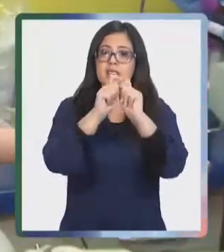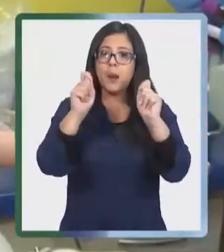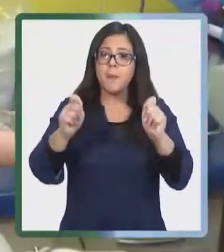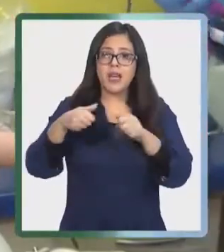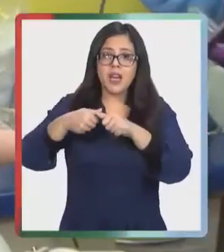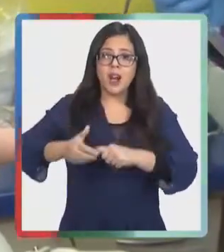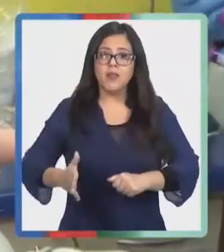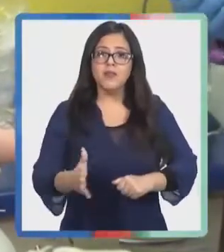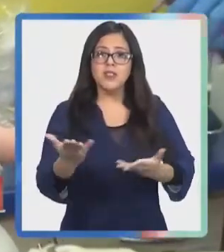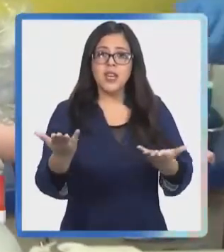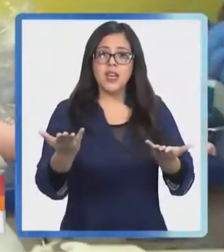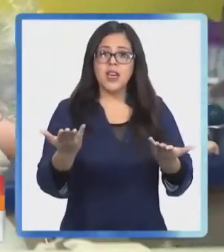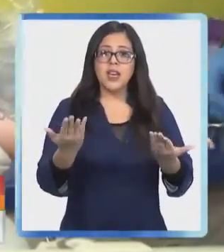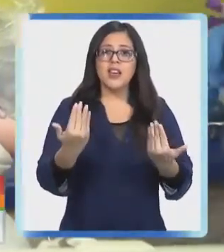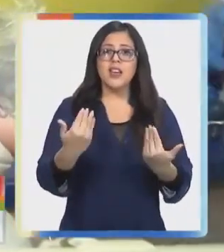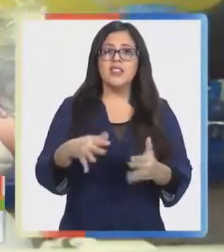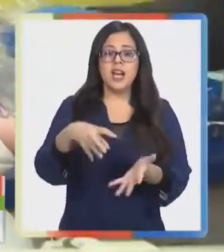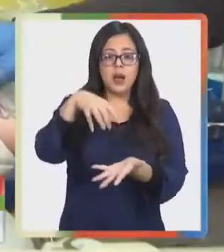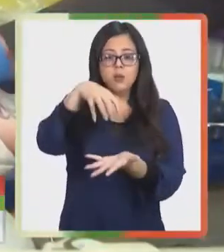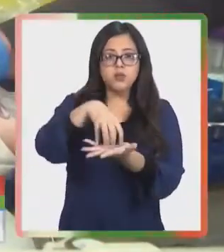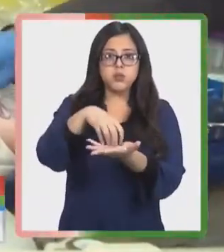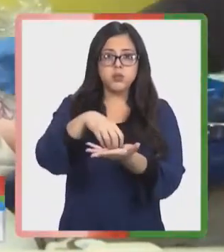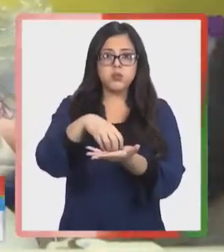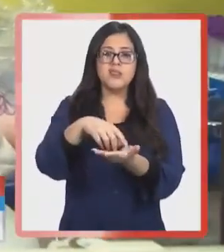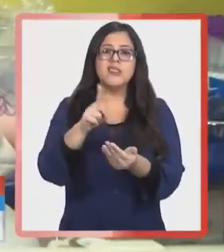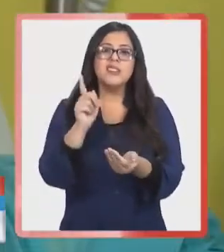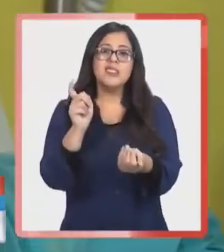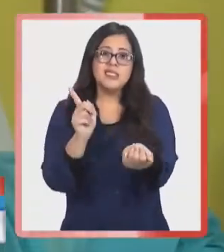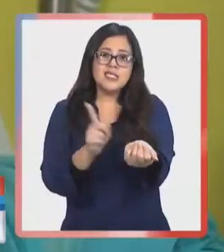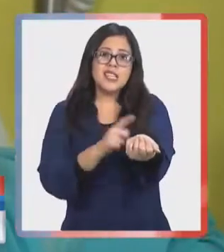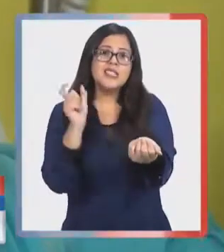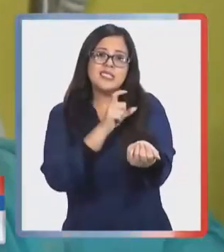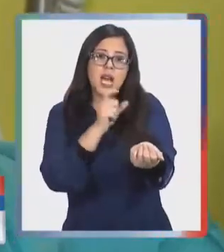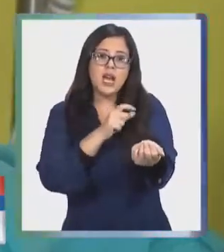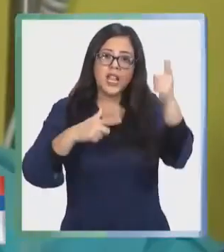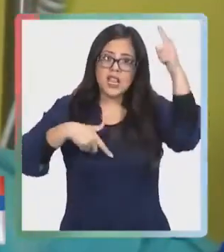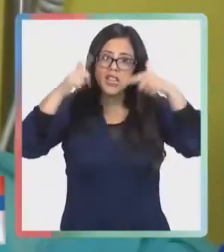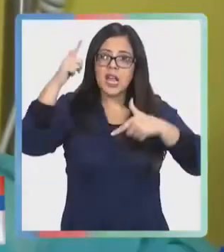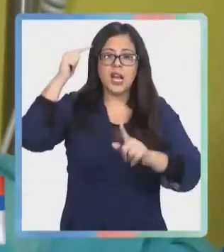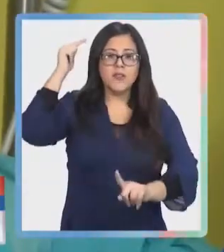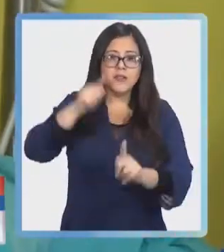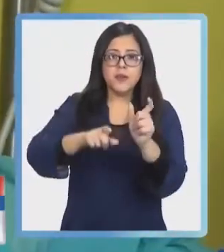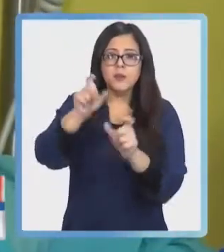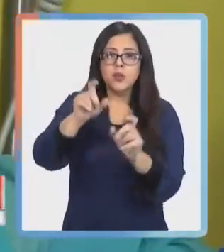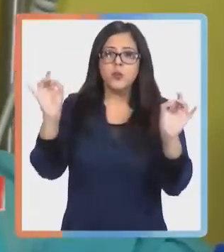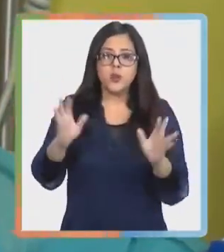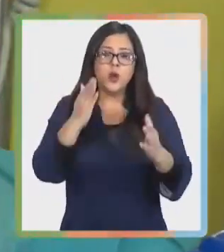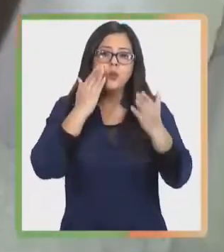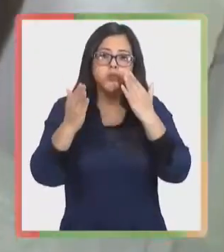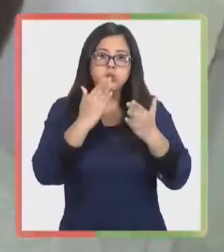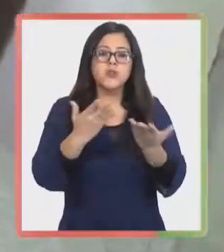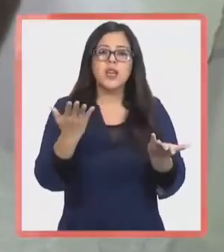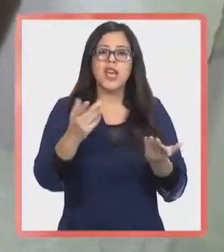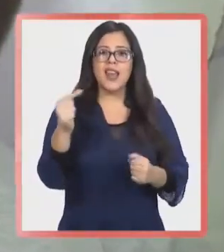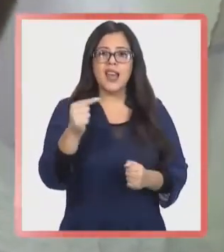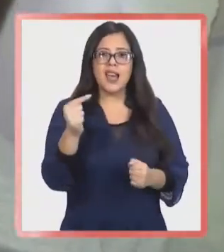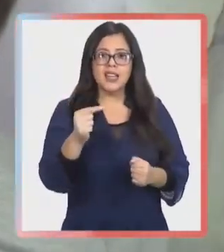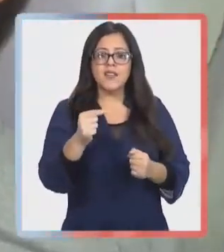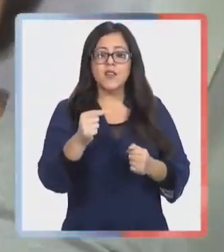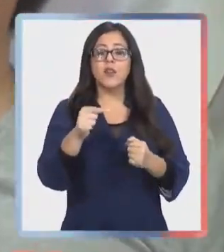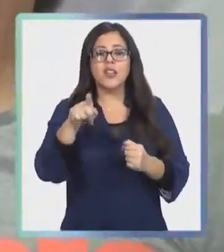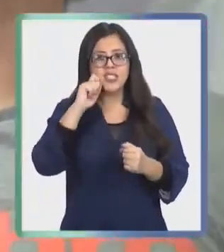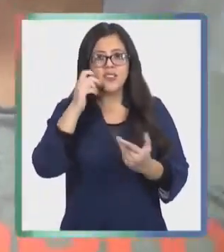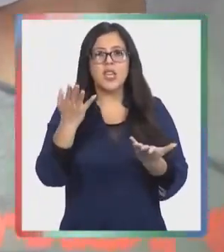En una campaña permanente se encuentra el Banco de Sangre de Talca, especialmente dirigida a aquellas personas que pueden ser donantes de grupos